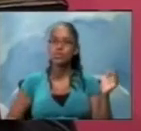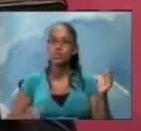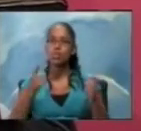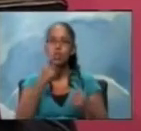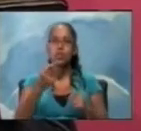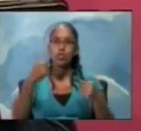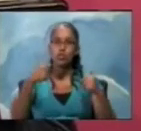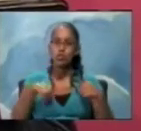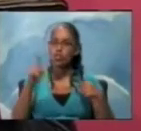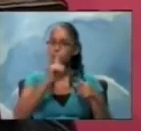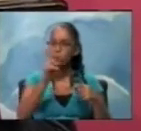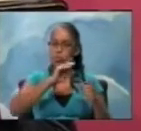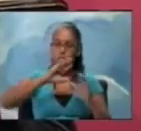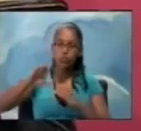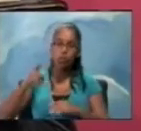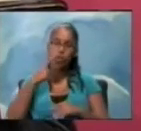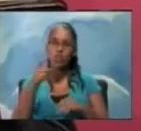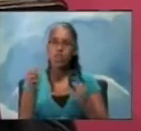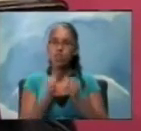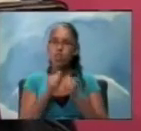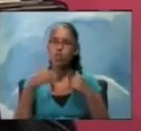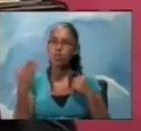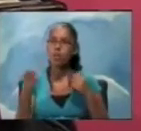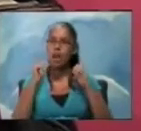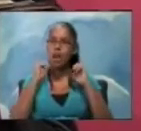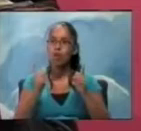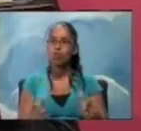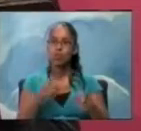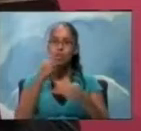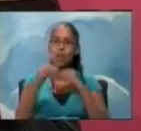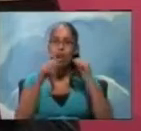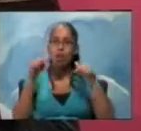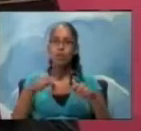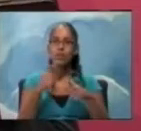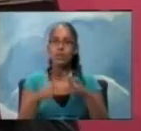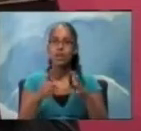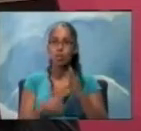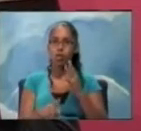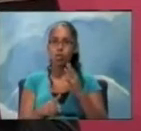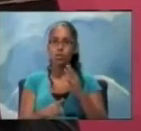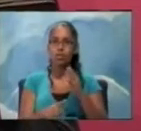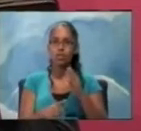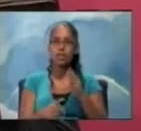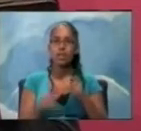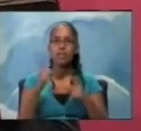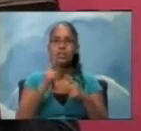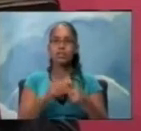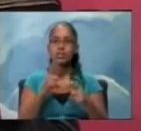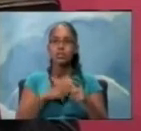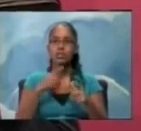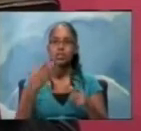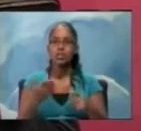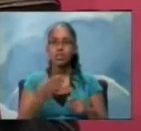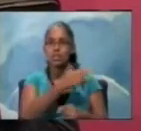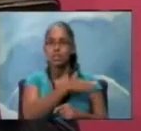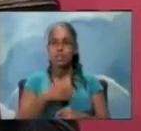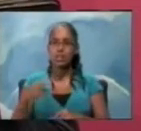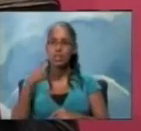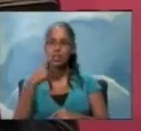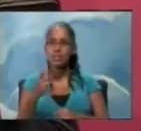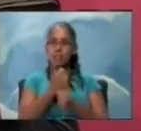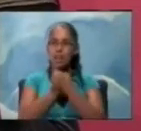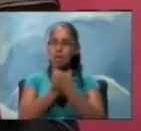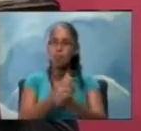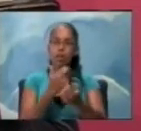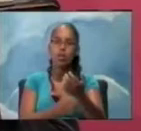tampoco os diré con qué autoridad hago estas cosas. ¿Se da cuenta? Entonces, quiere decir, amados